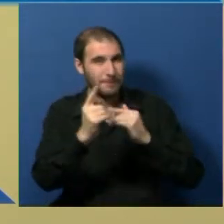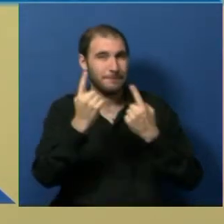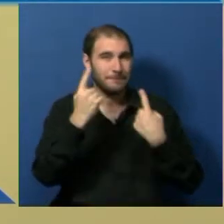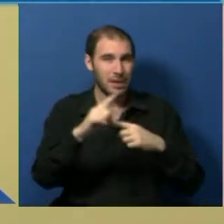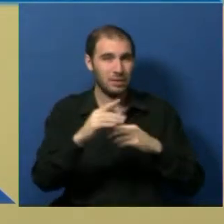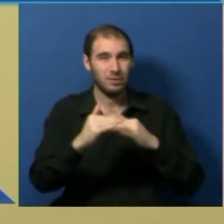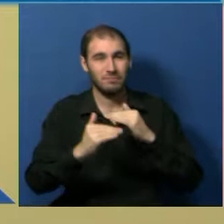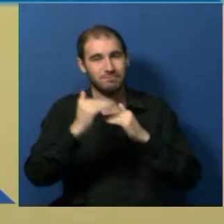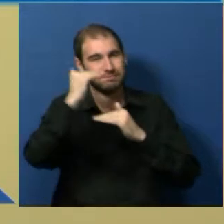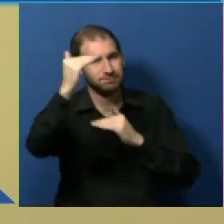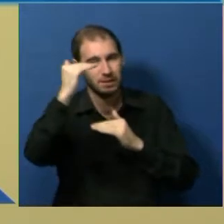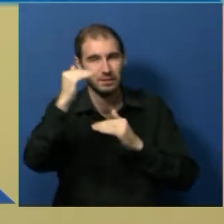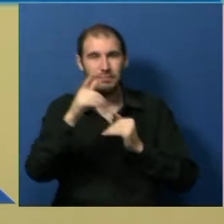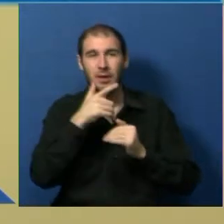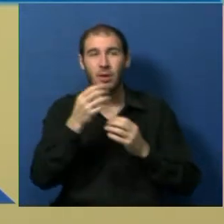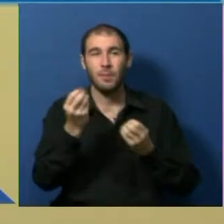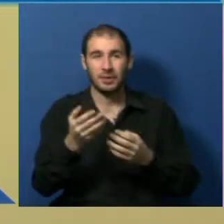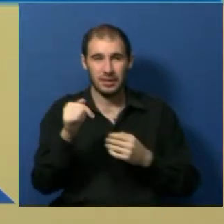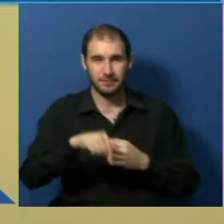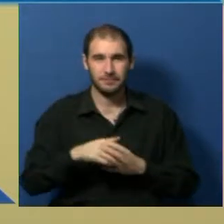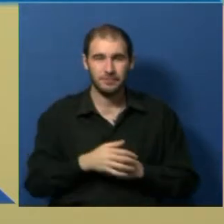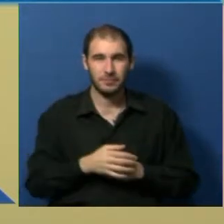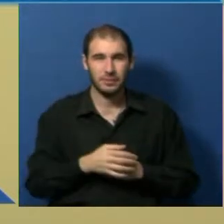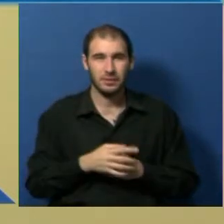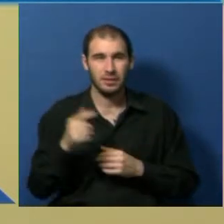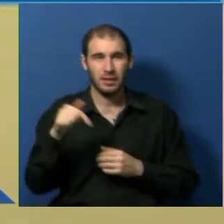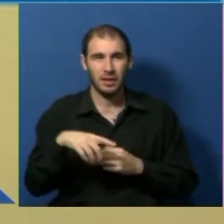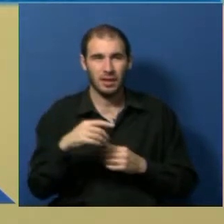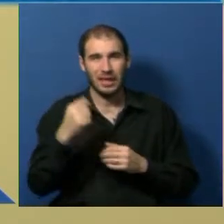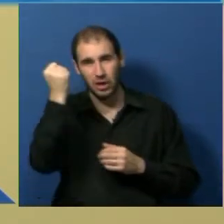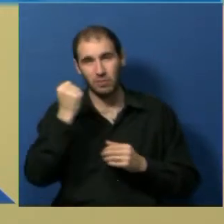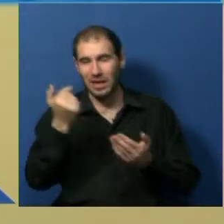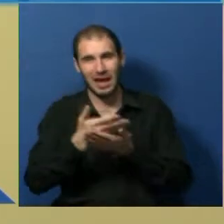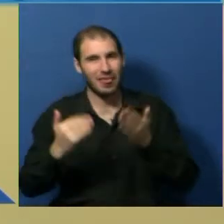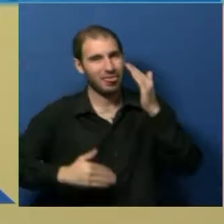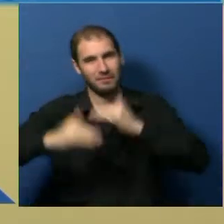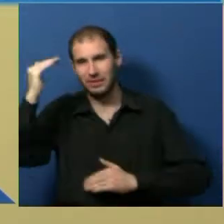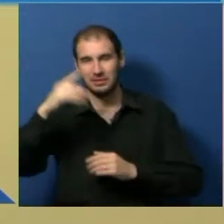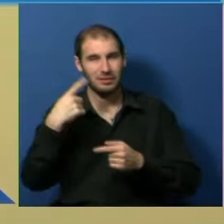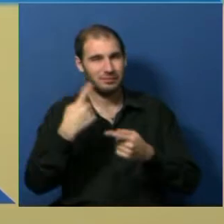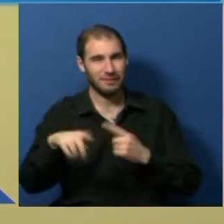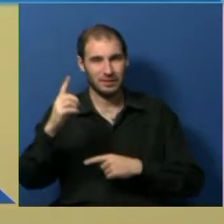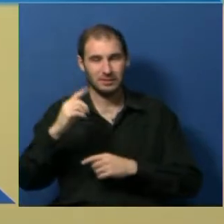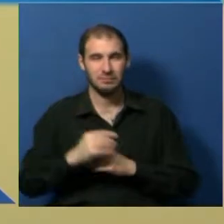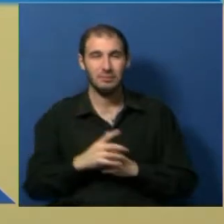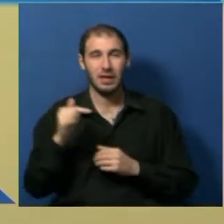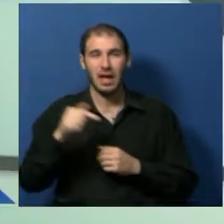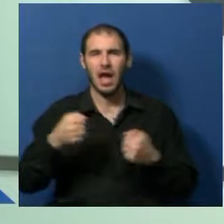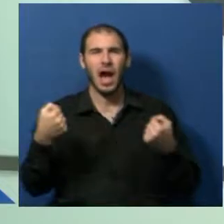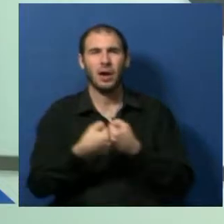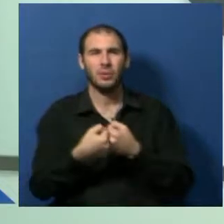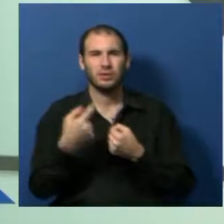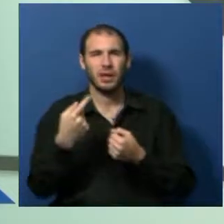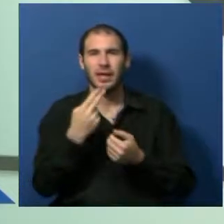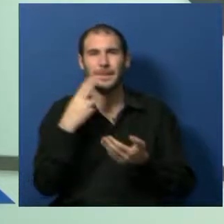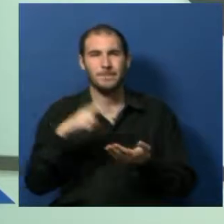estar bastante por encima, calculo. ¿Por qué? Porque tenemos diferencias, digamos, macroeconómicas importantes, ¿no? Ahí el punto en común es la